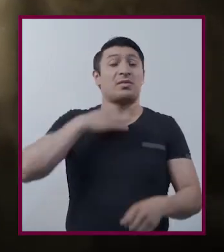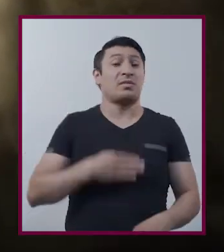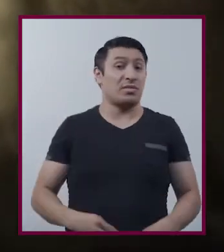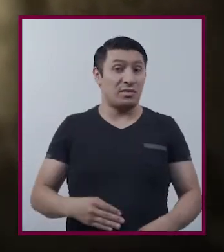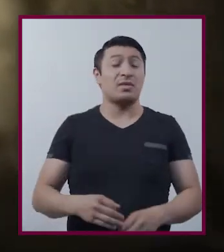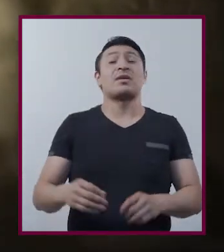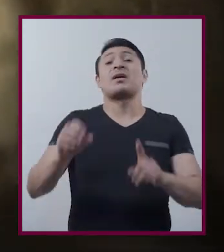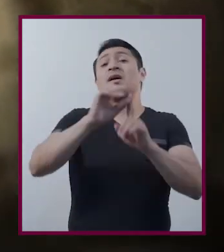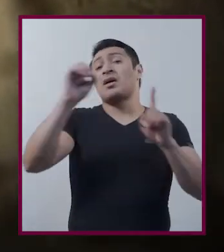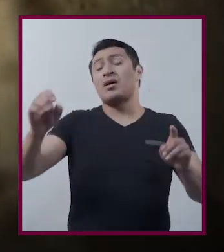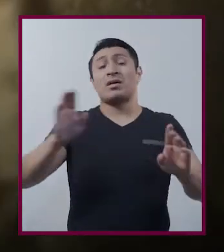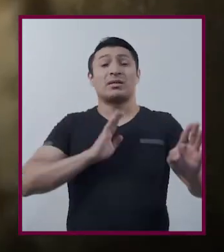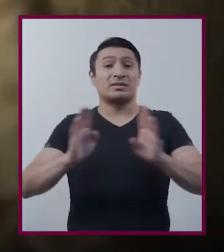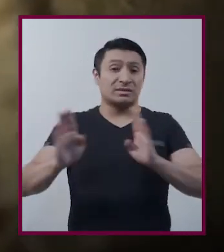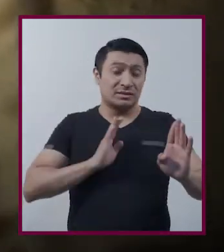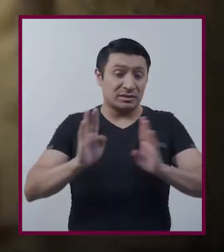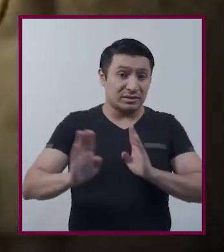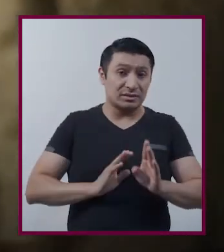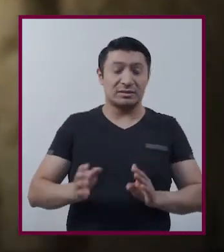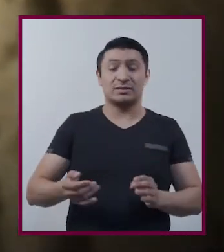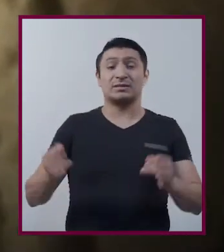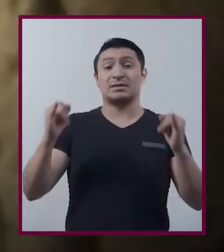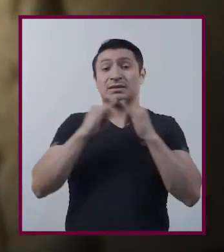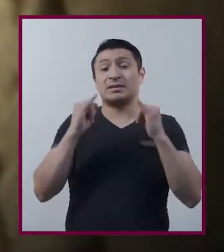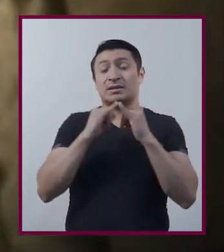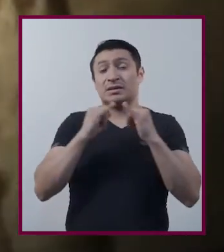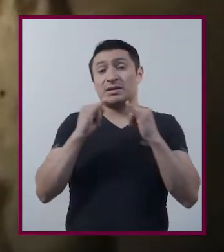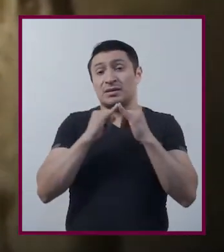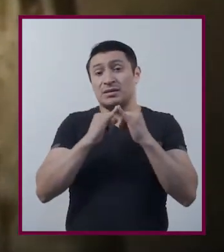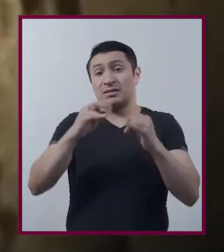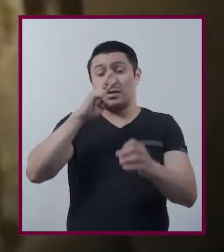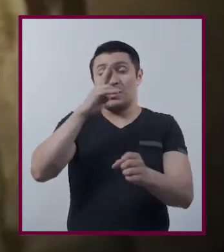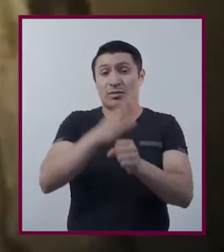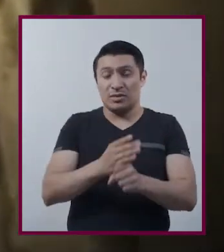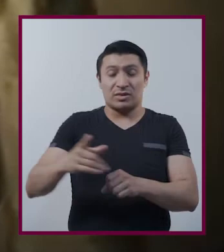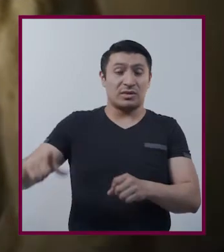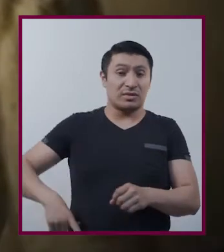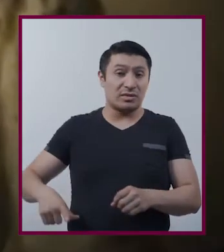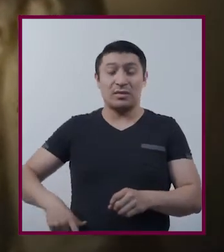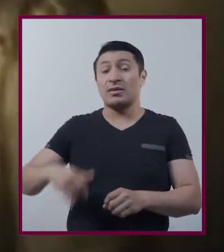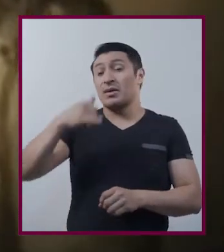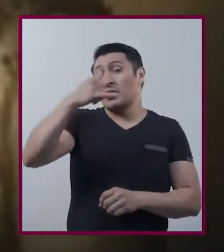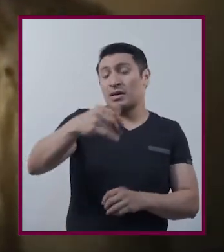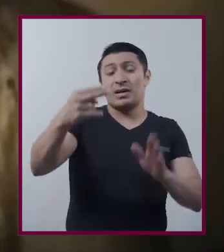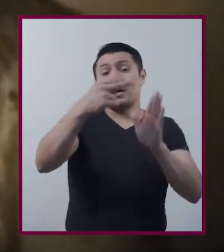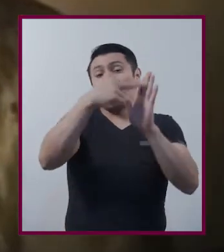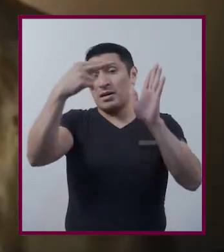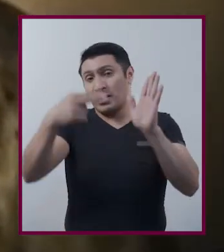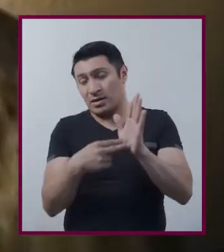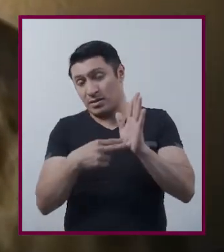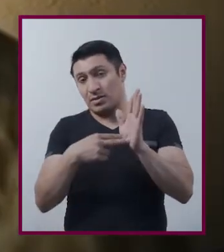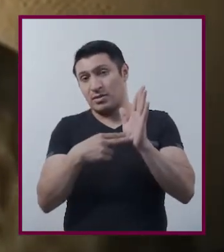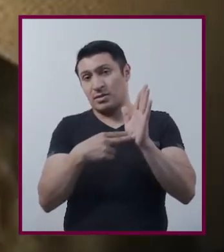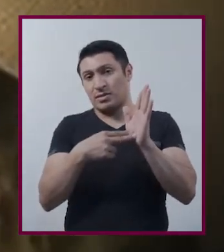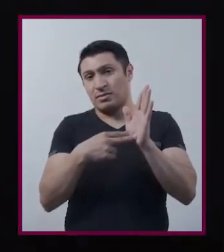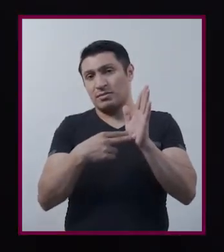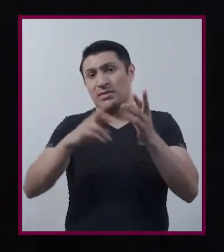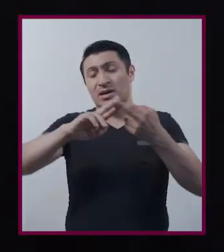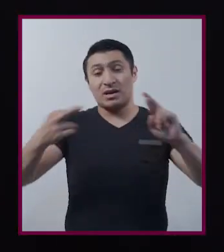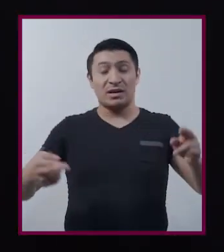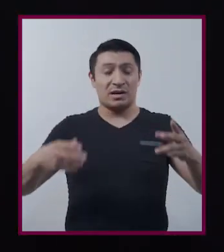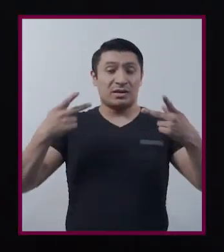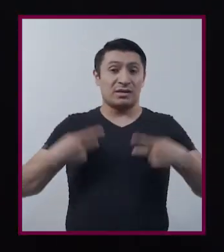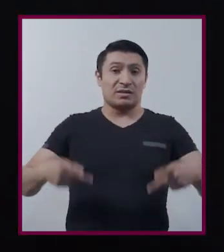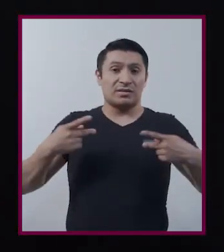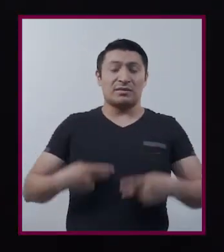la impartición de justicia, la organización del ejército, las instituciones que conformaban el Estado y las normas que rigen